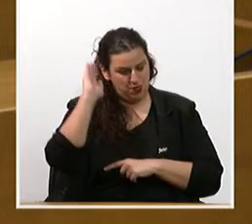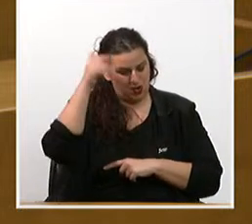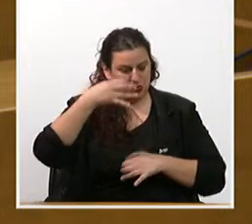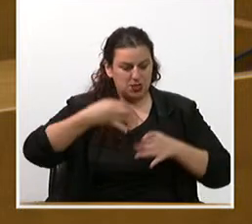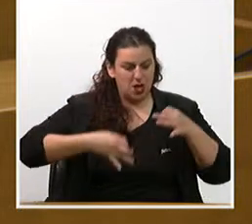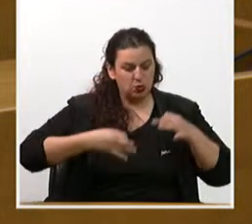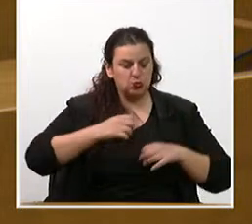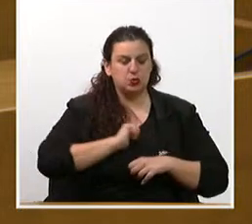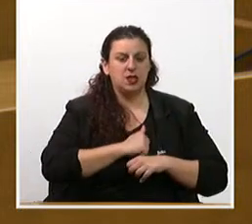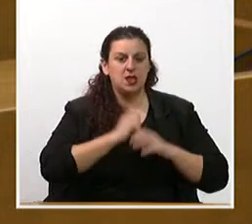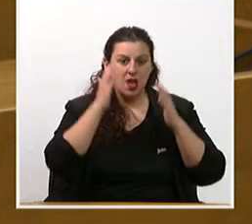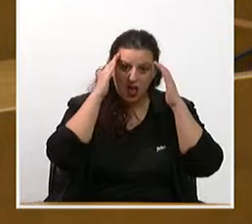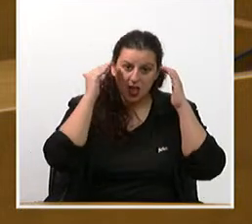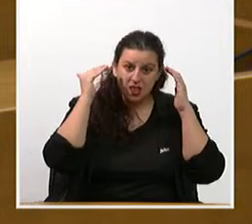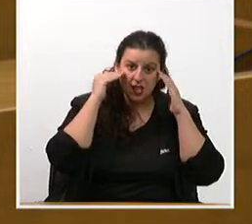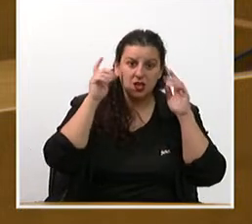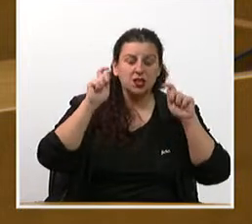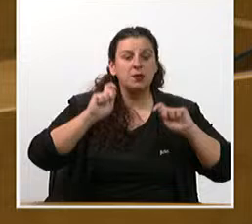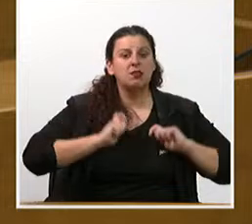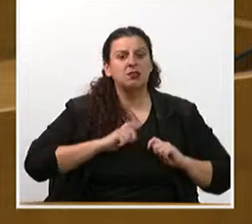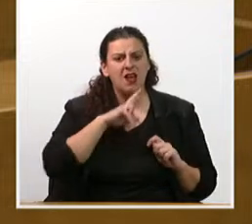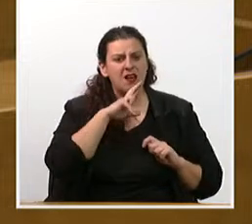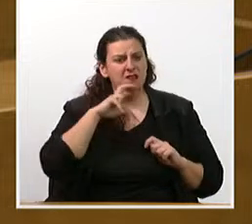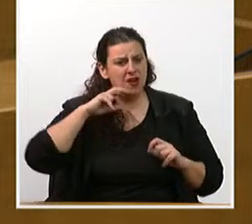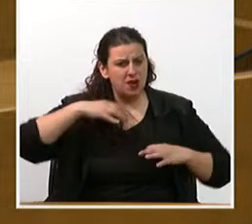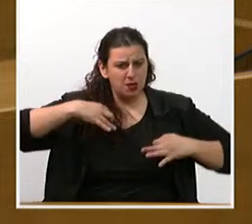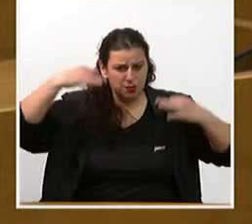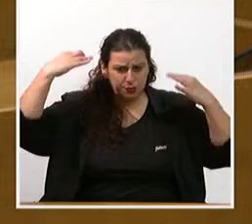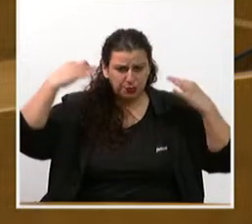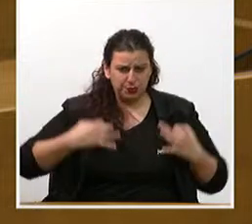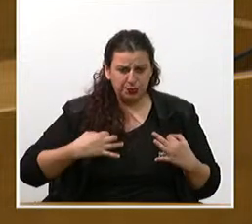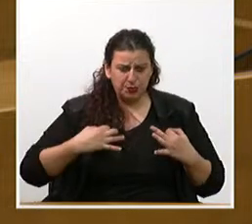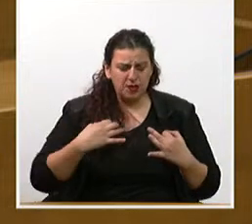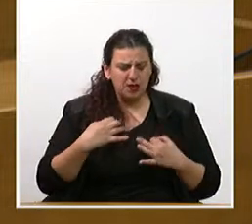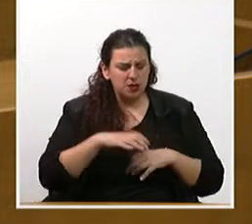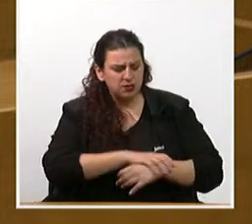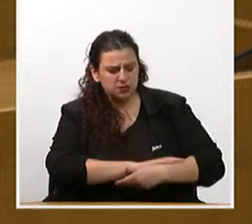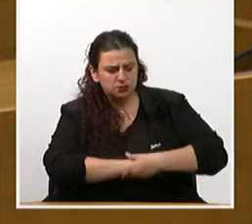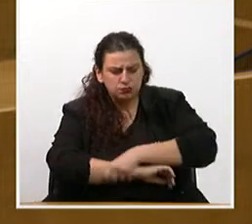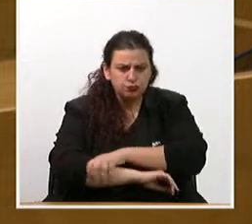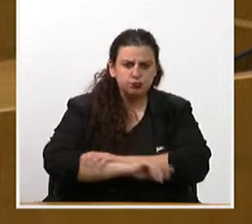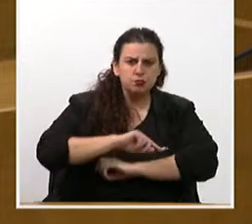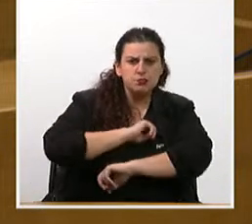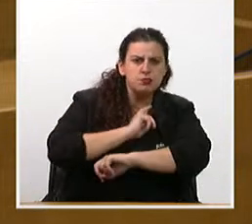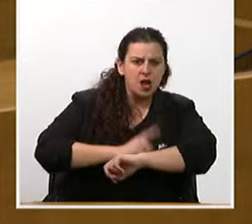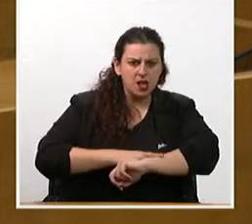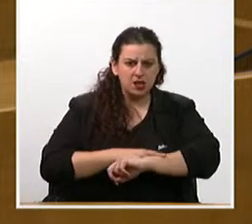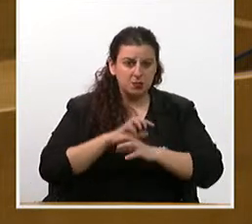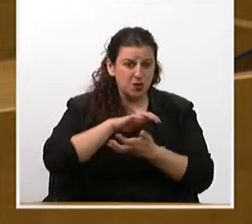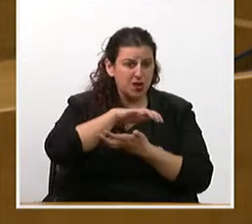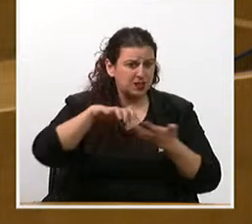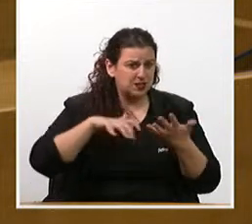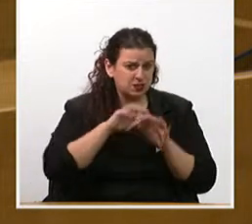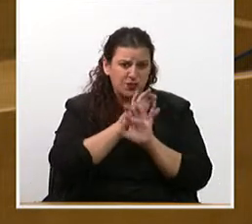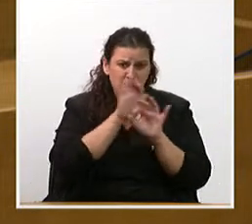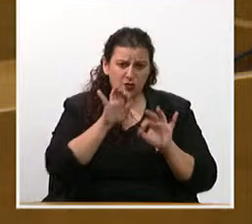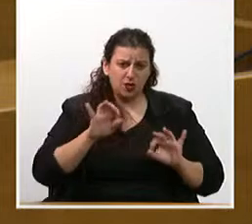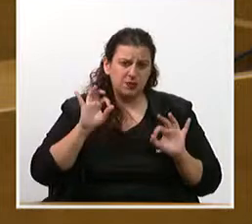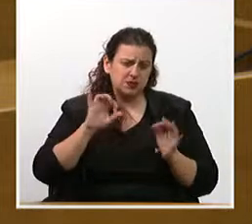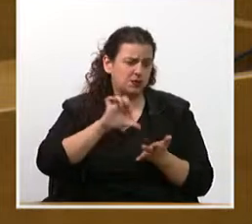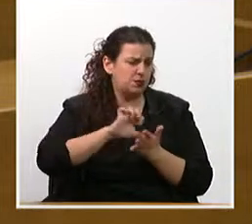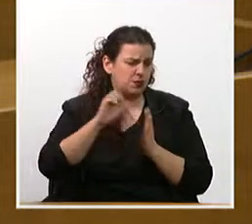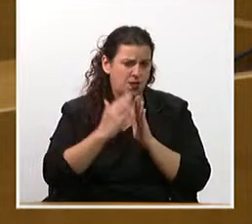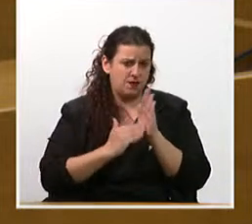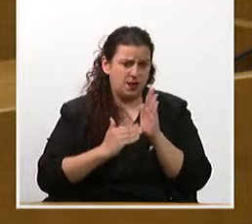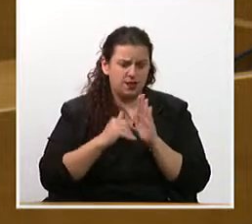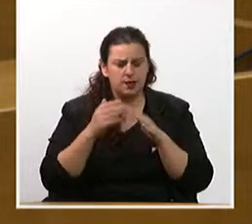mostrado su vocación como valor indiscutible ante una de las mayores catástrofes que vivido la ciudad de valencia Pues bien señorías entrando en